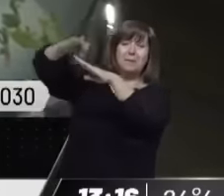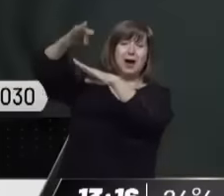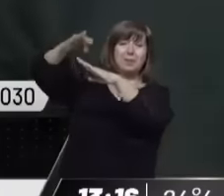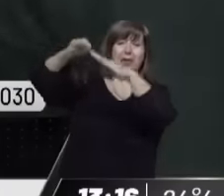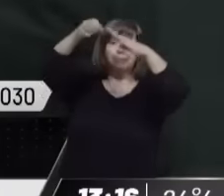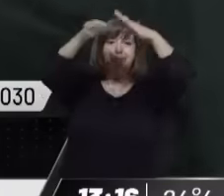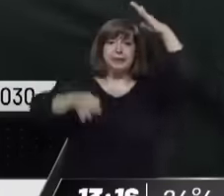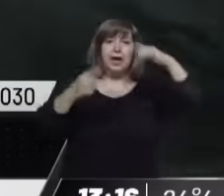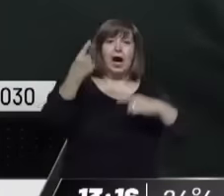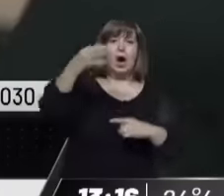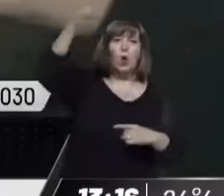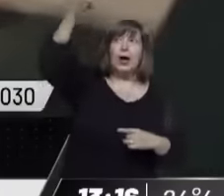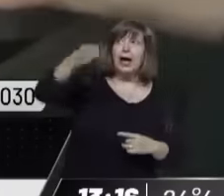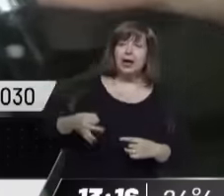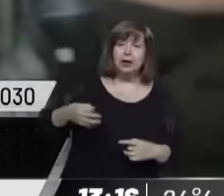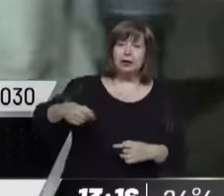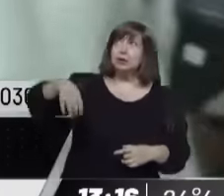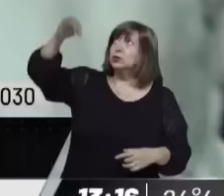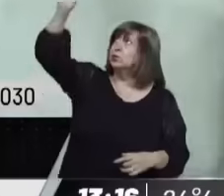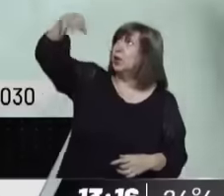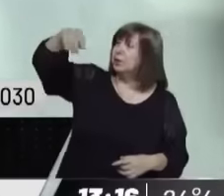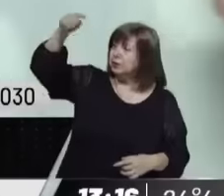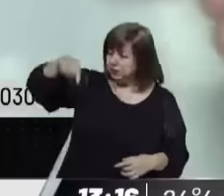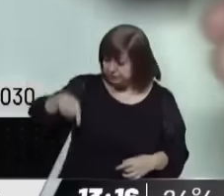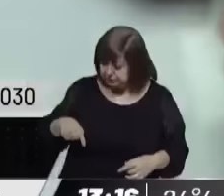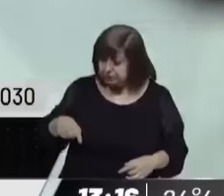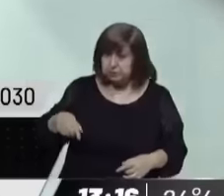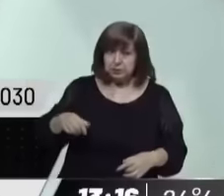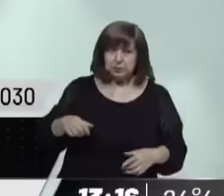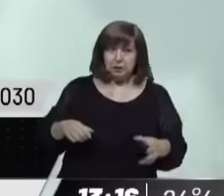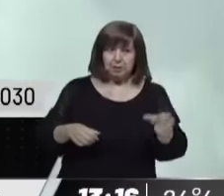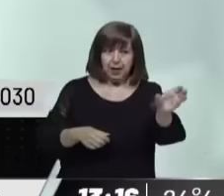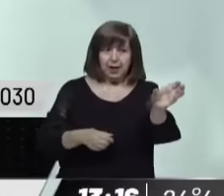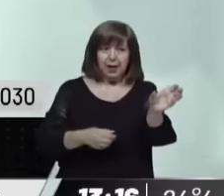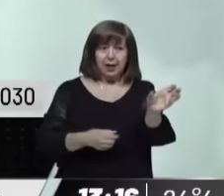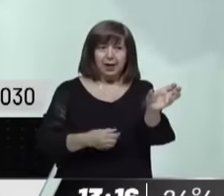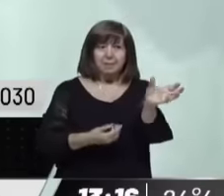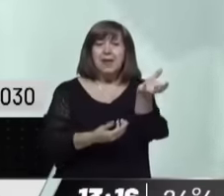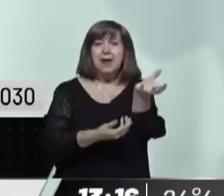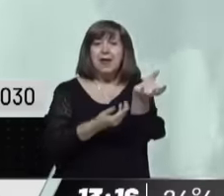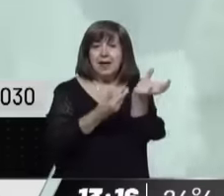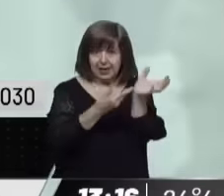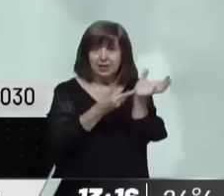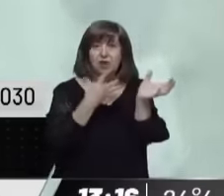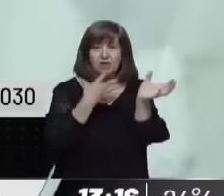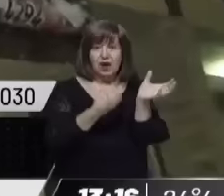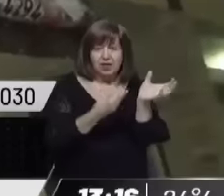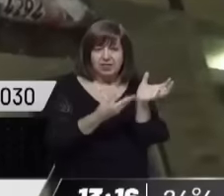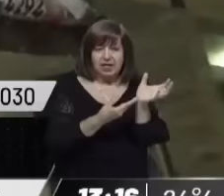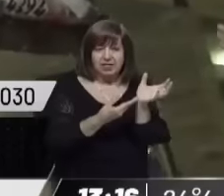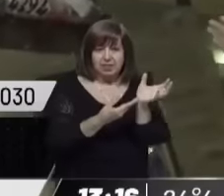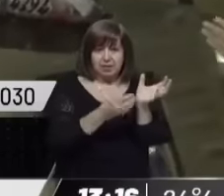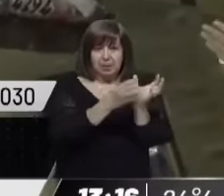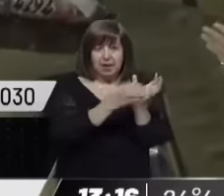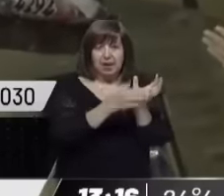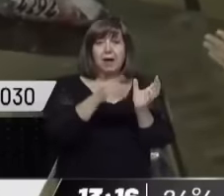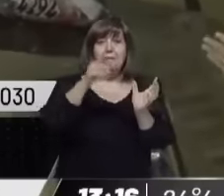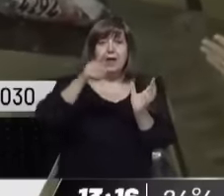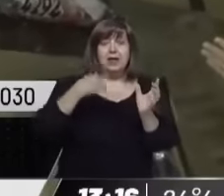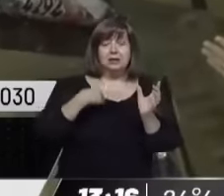afuera. Esa es la piedra. Ese era el tamaño. Es el tamaño de la piedra, terriblemente. Yo vengo de la carnicería, ahí